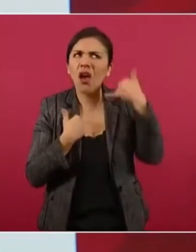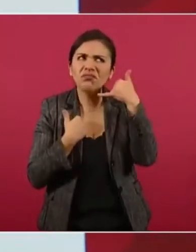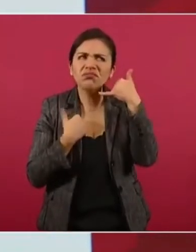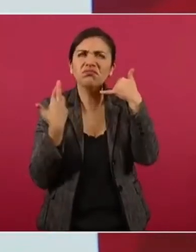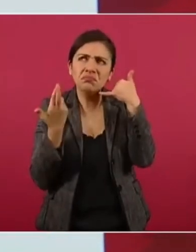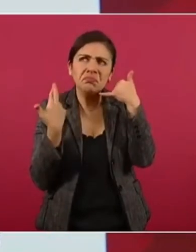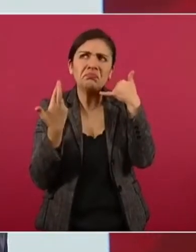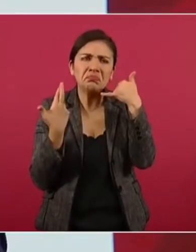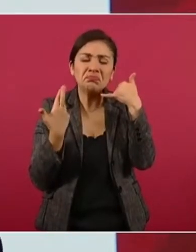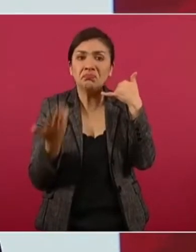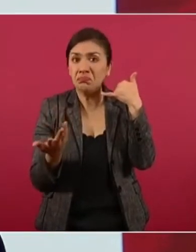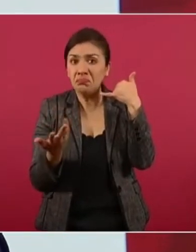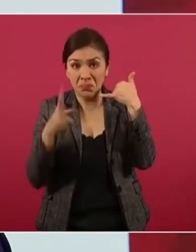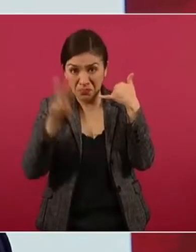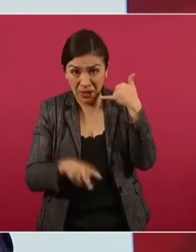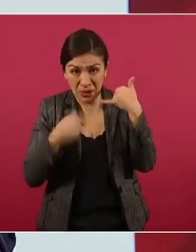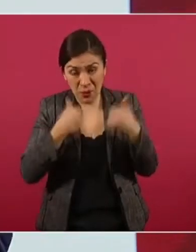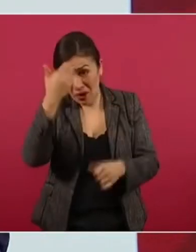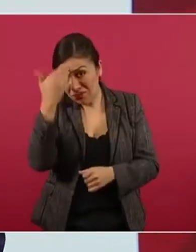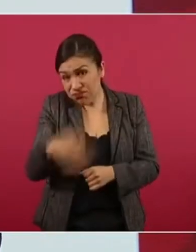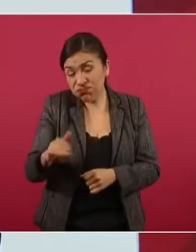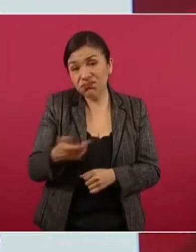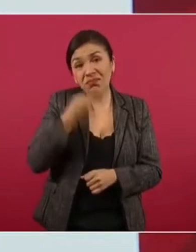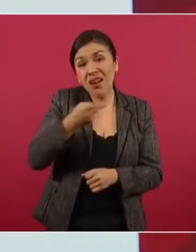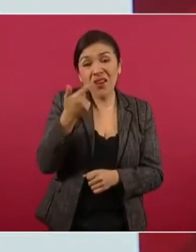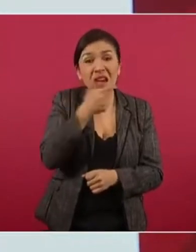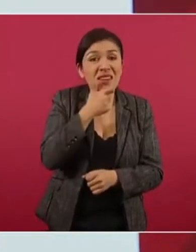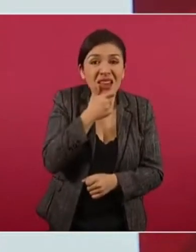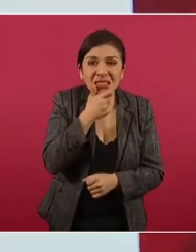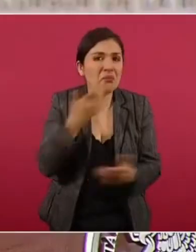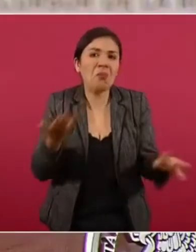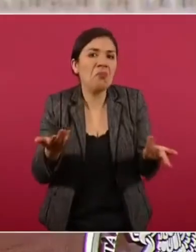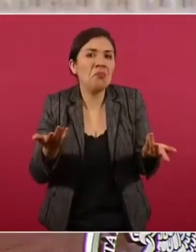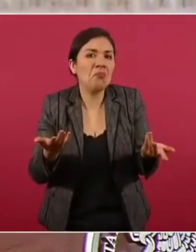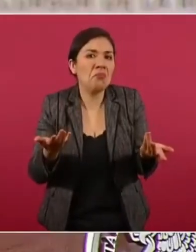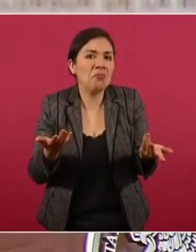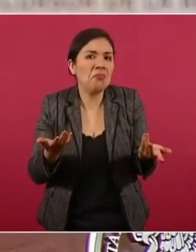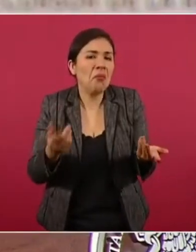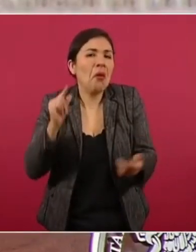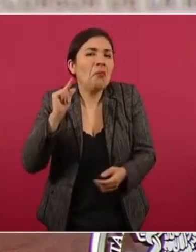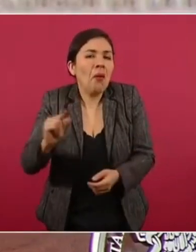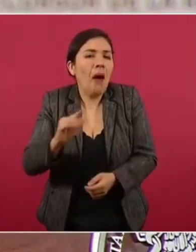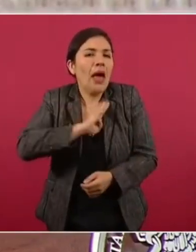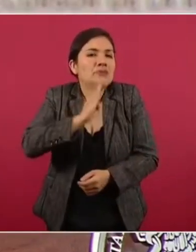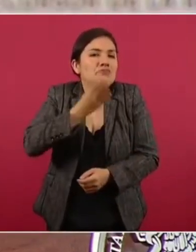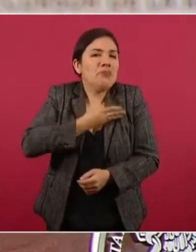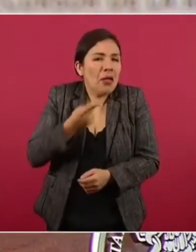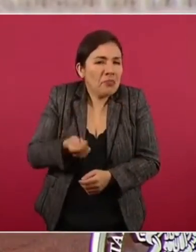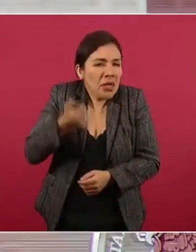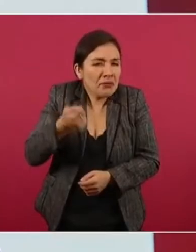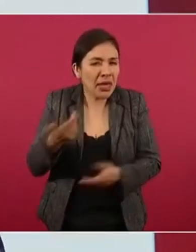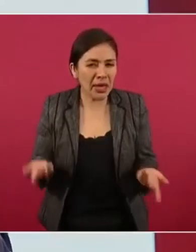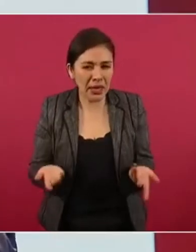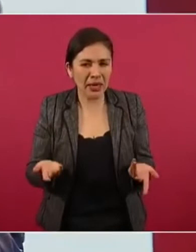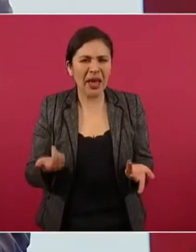efecto no hablo inglés, apenas, y Castilla,